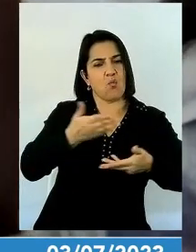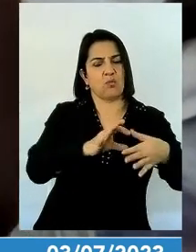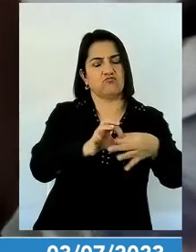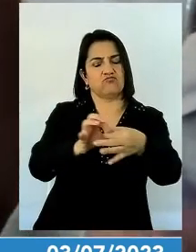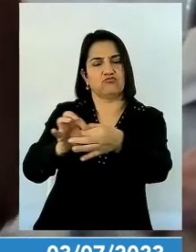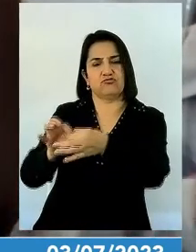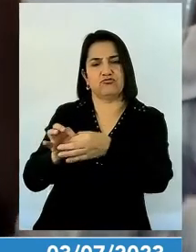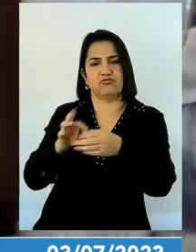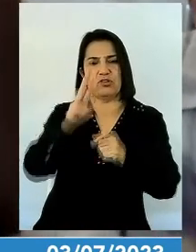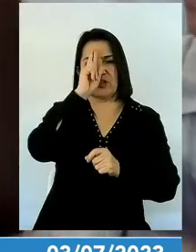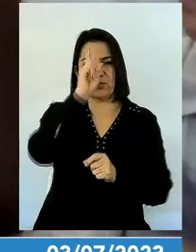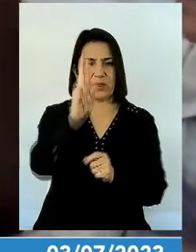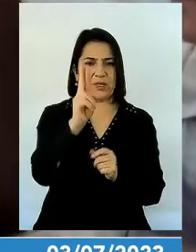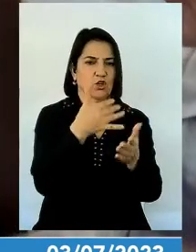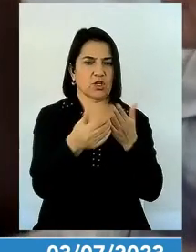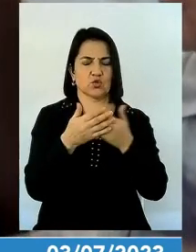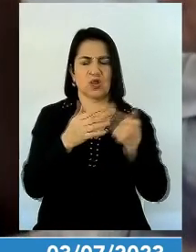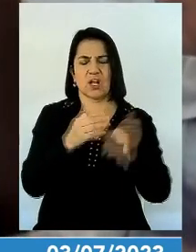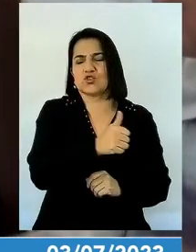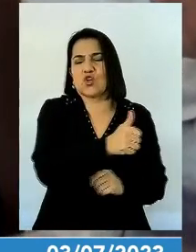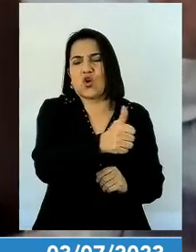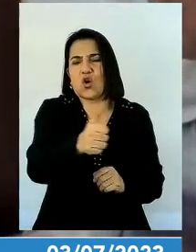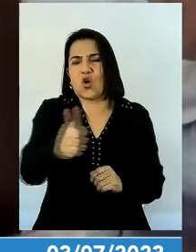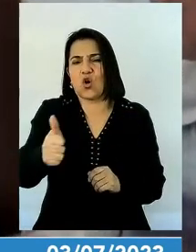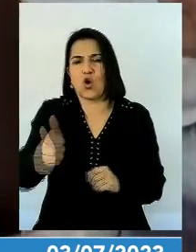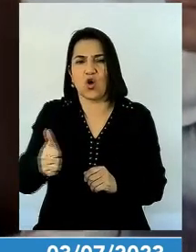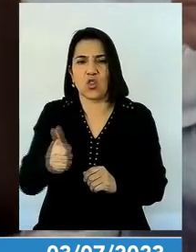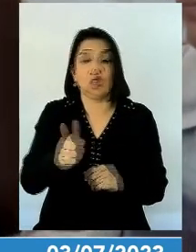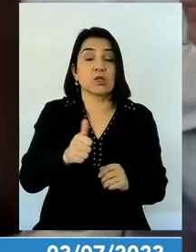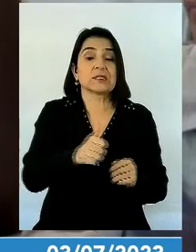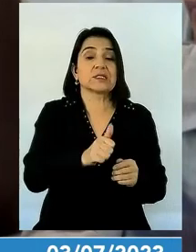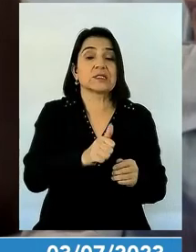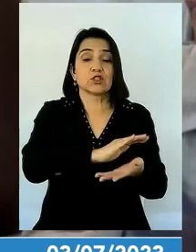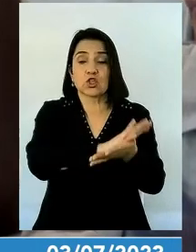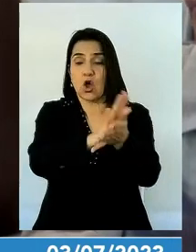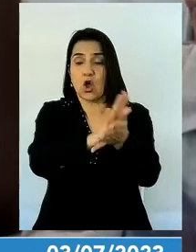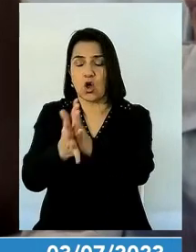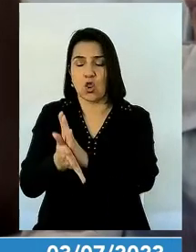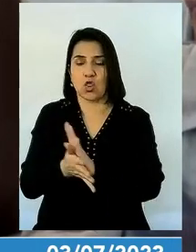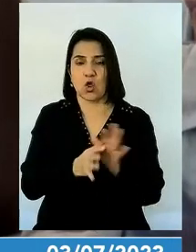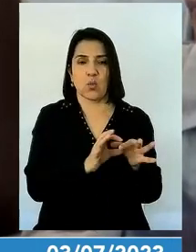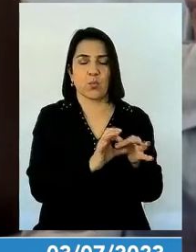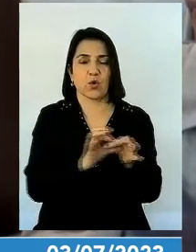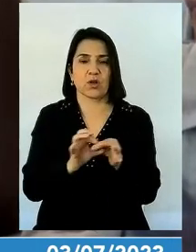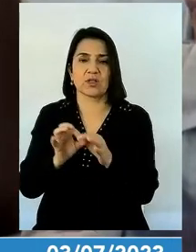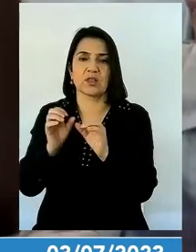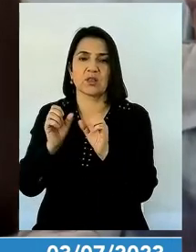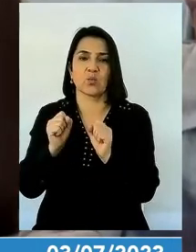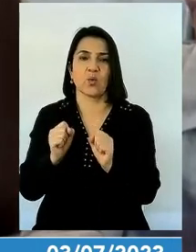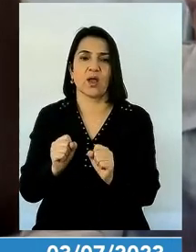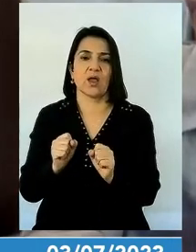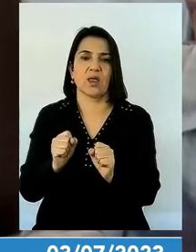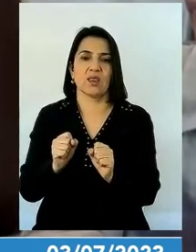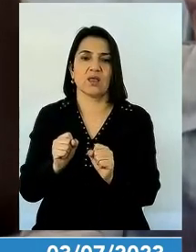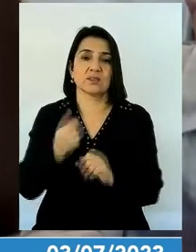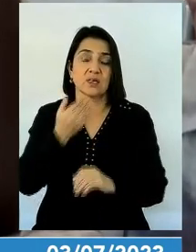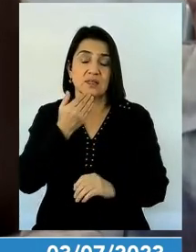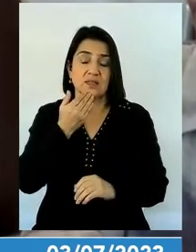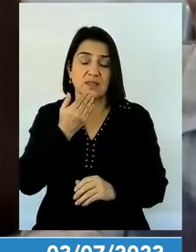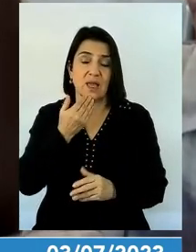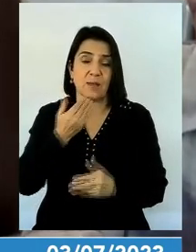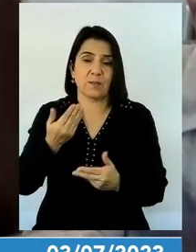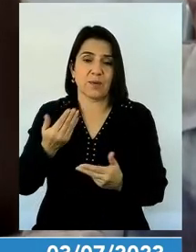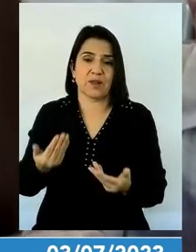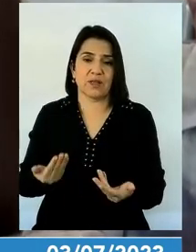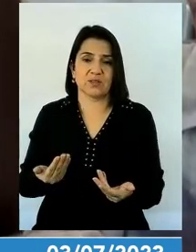todos los seres. Y por lo tanto, puede ser de vanguardia también que esto se